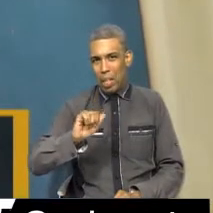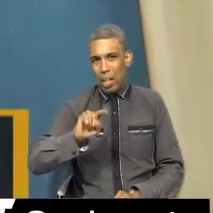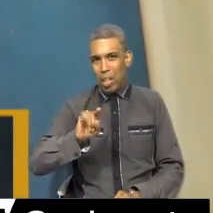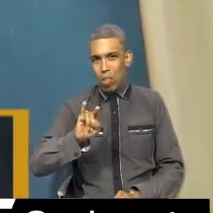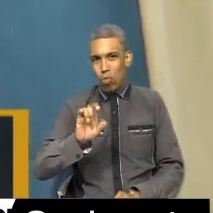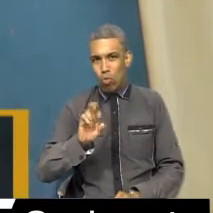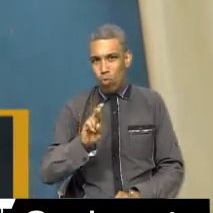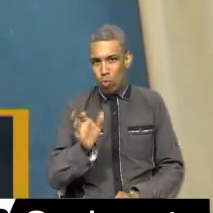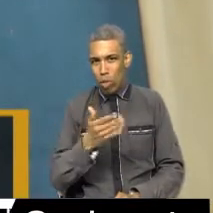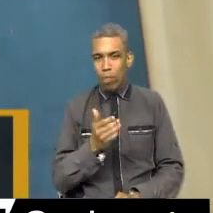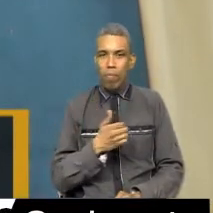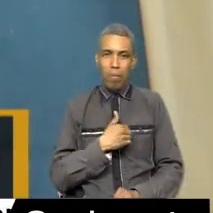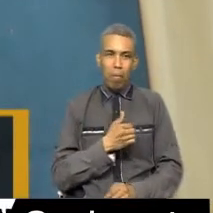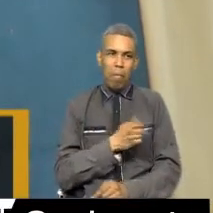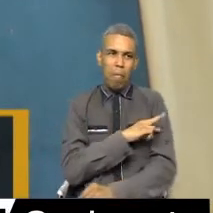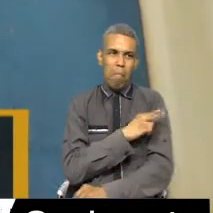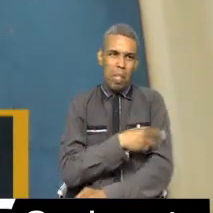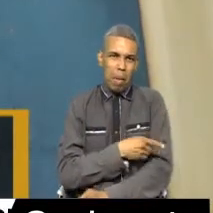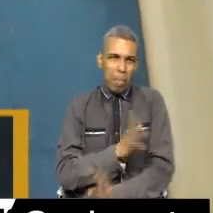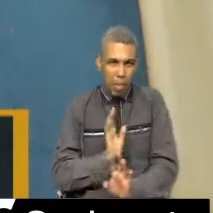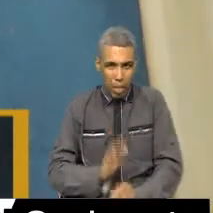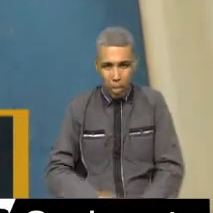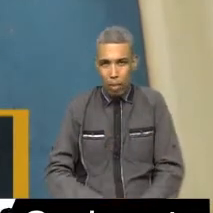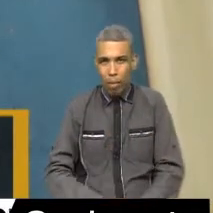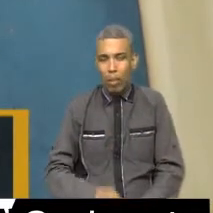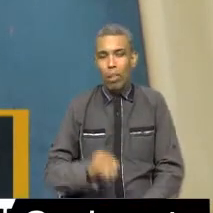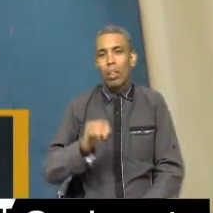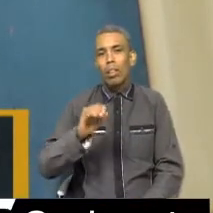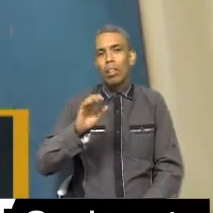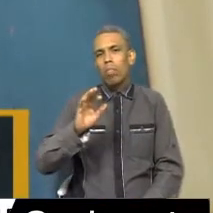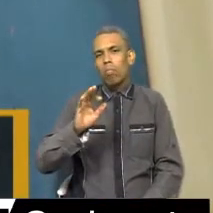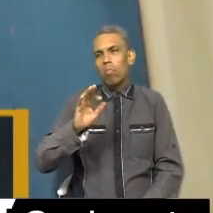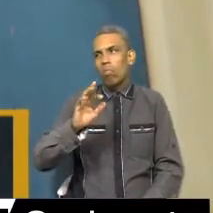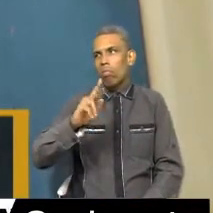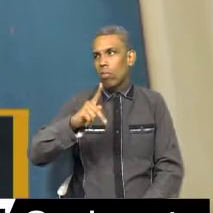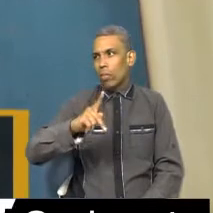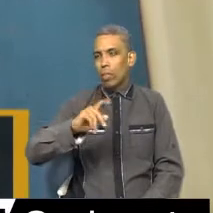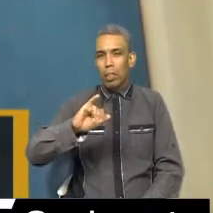las vitaminas, KitKat con zinc se le da.